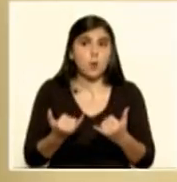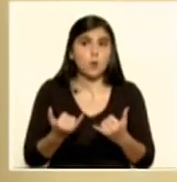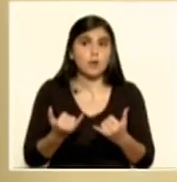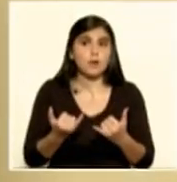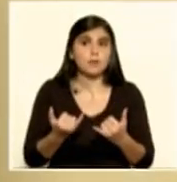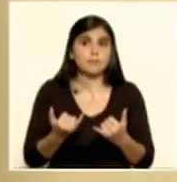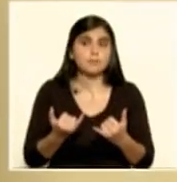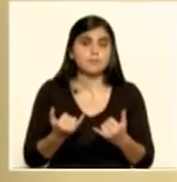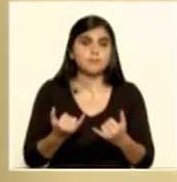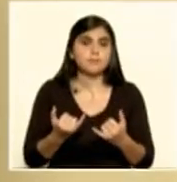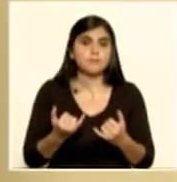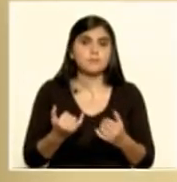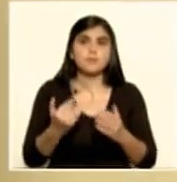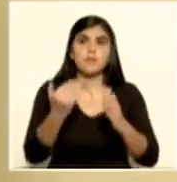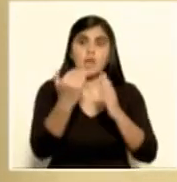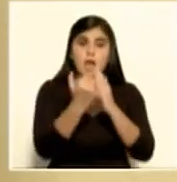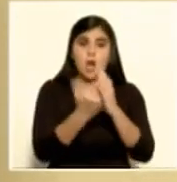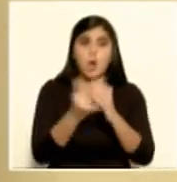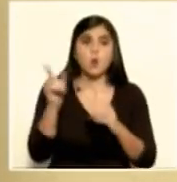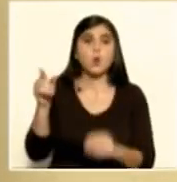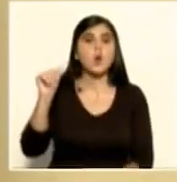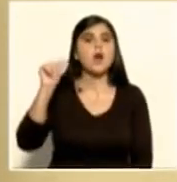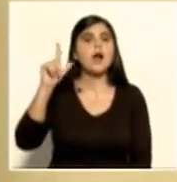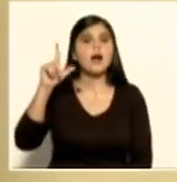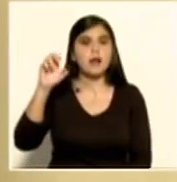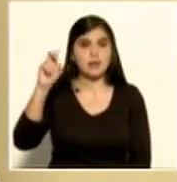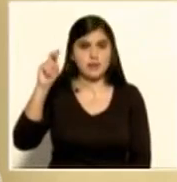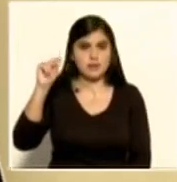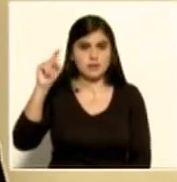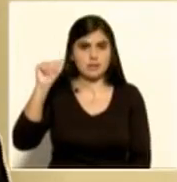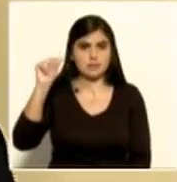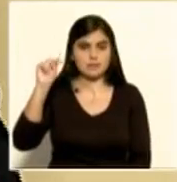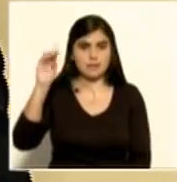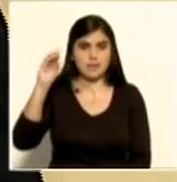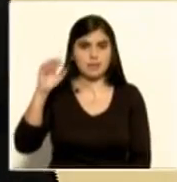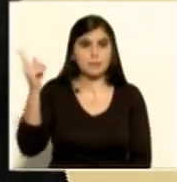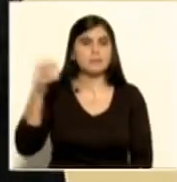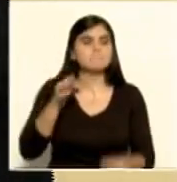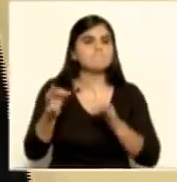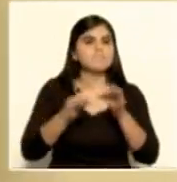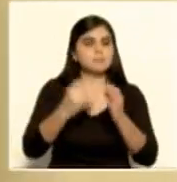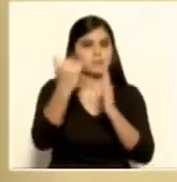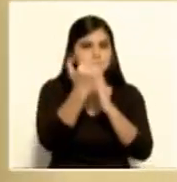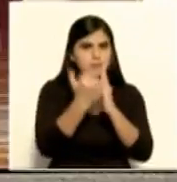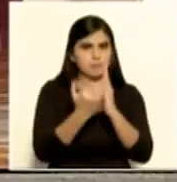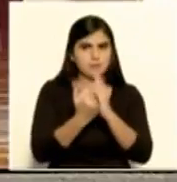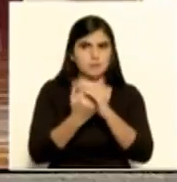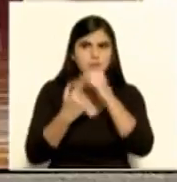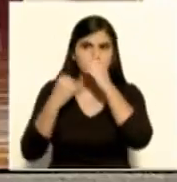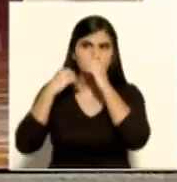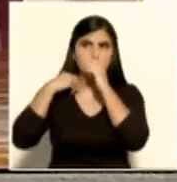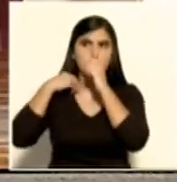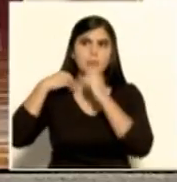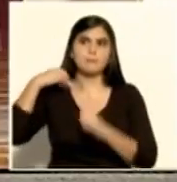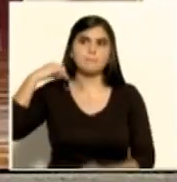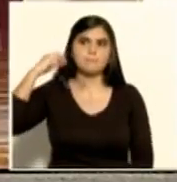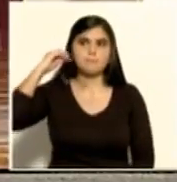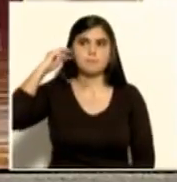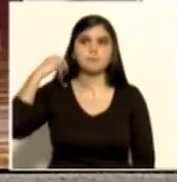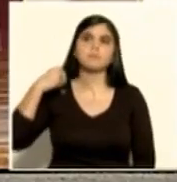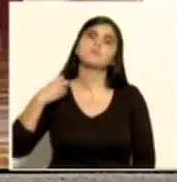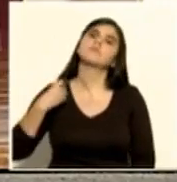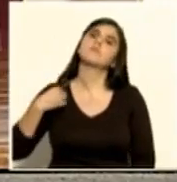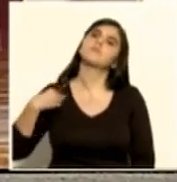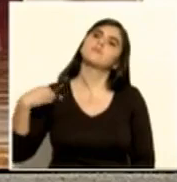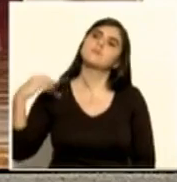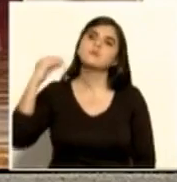don Alexander Solís para que nos detalle exactamente cómo se van a aplicar esas medidas. Muchas gracias al señor ministro de